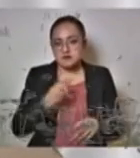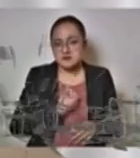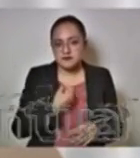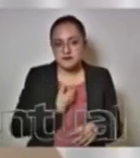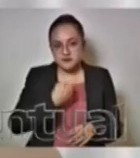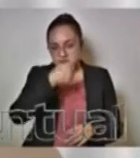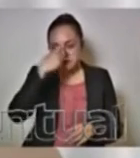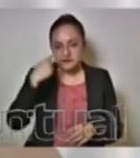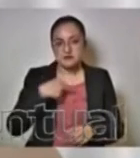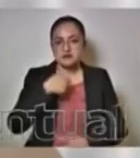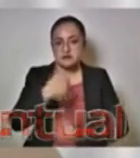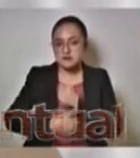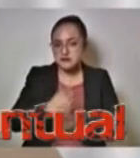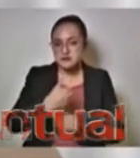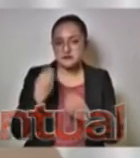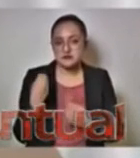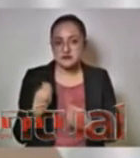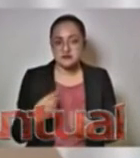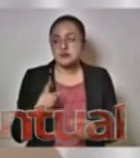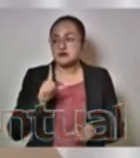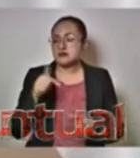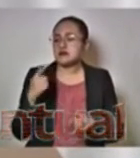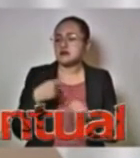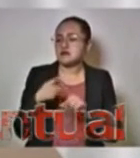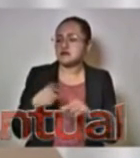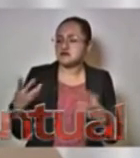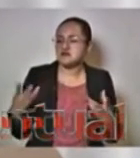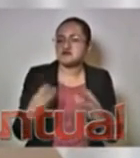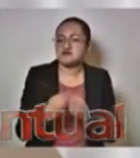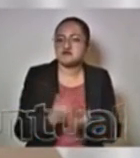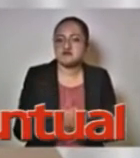participación de muchas partes